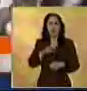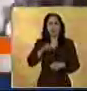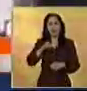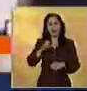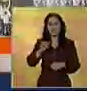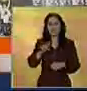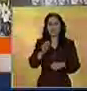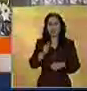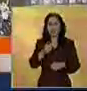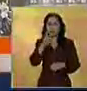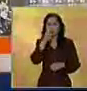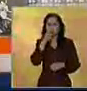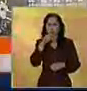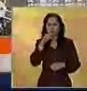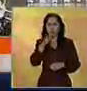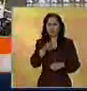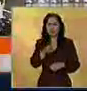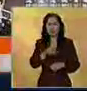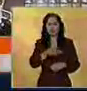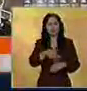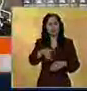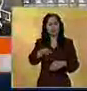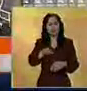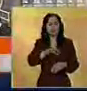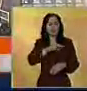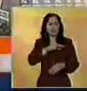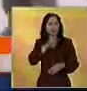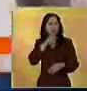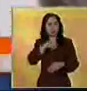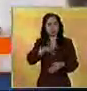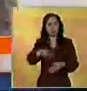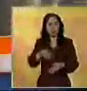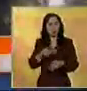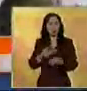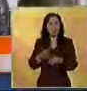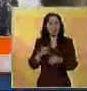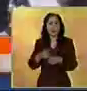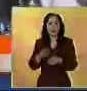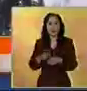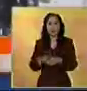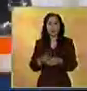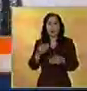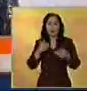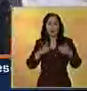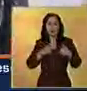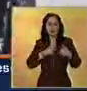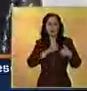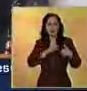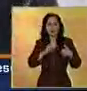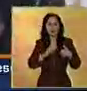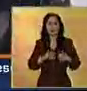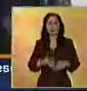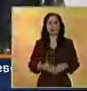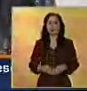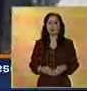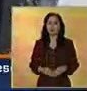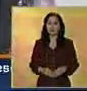una simple gripe, hizo desplazar a la señora sin importarle que en ese momento sufría de una falla cardíaca.